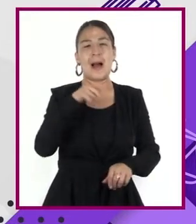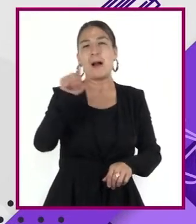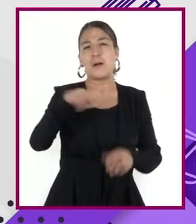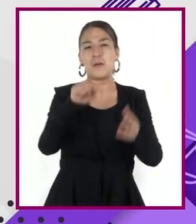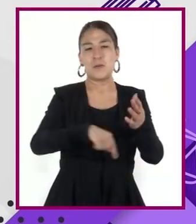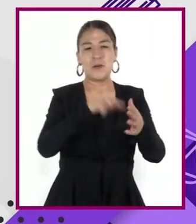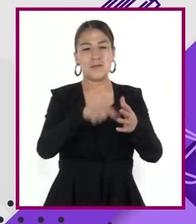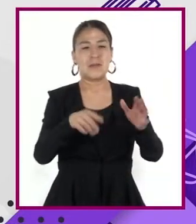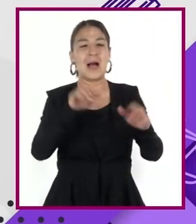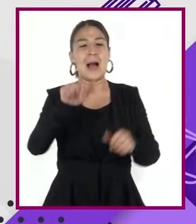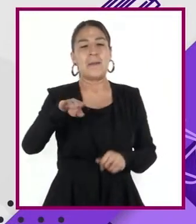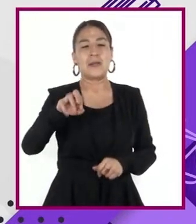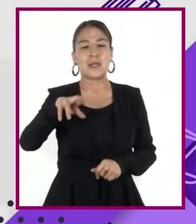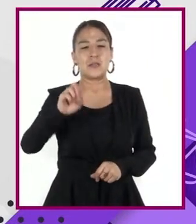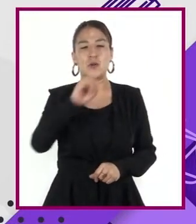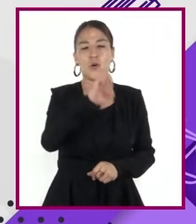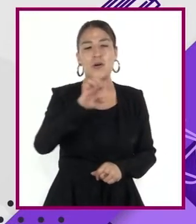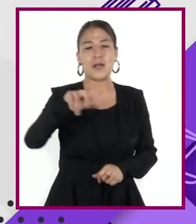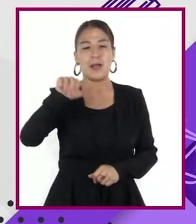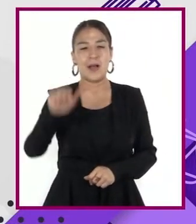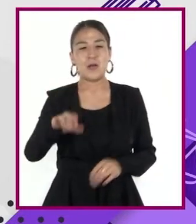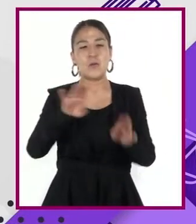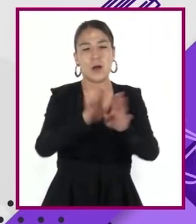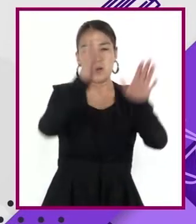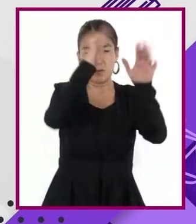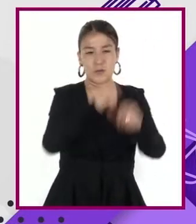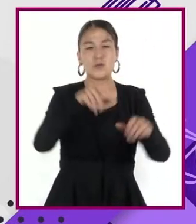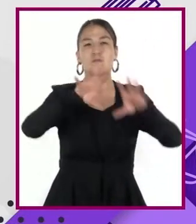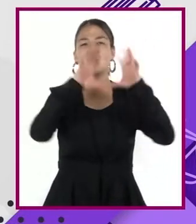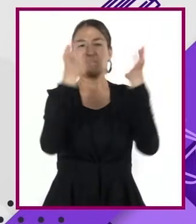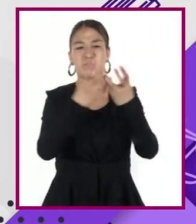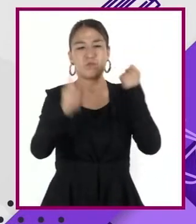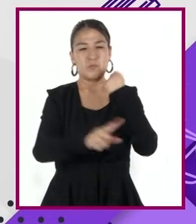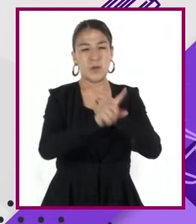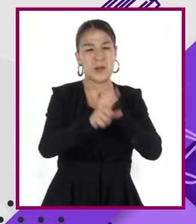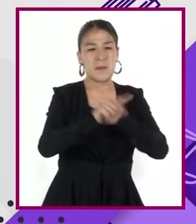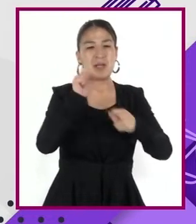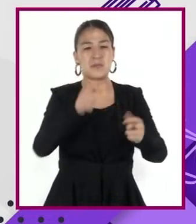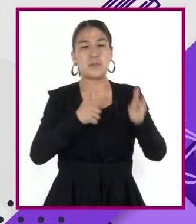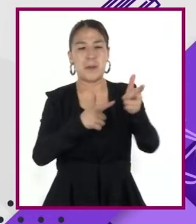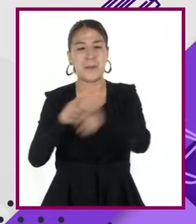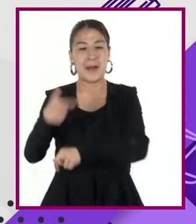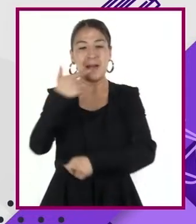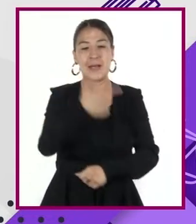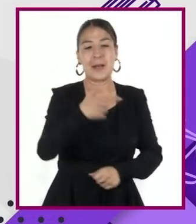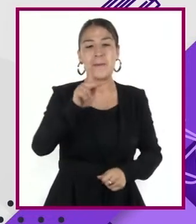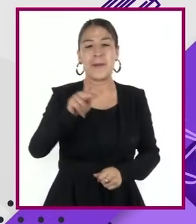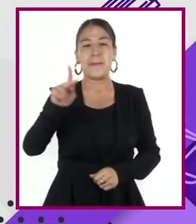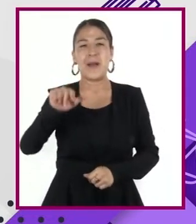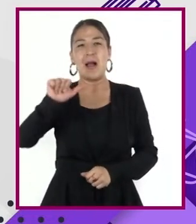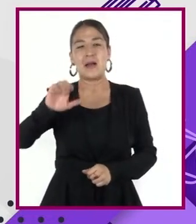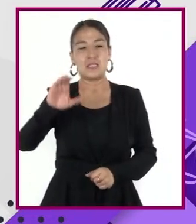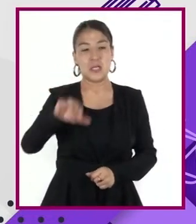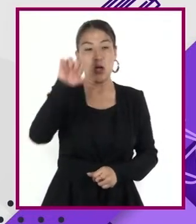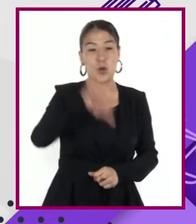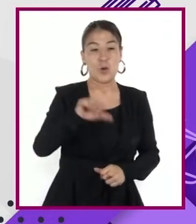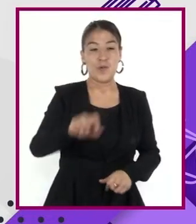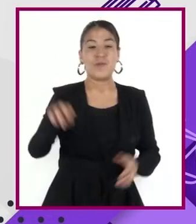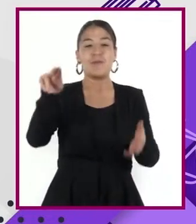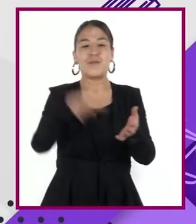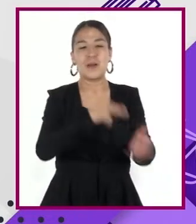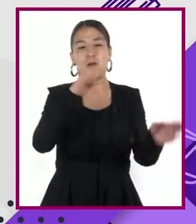la Alianza Global para la Prevención de Conflictos Armados, GPPAC, firmaron hoy un acuerdo